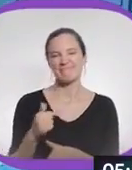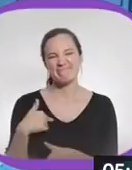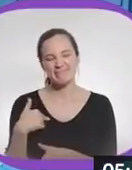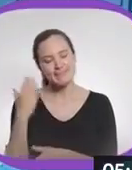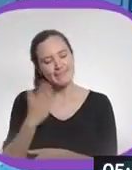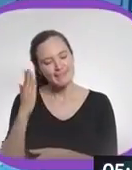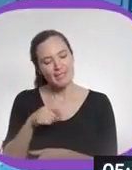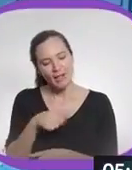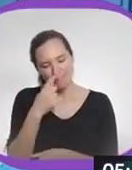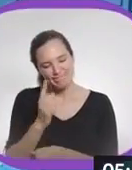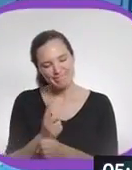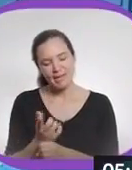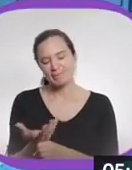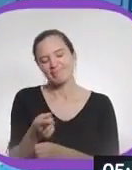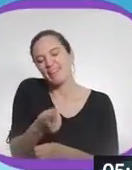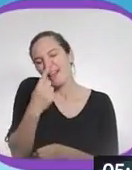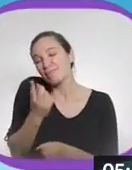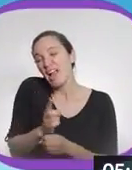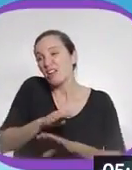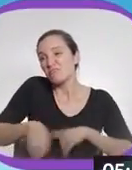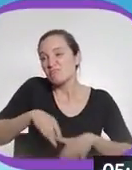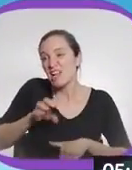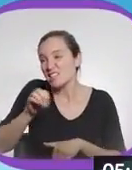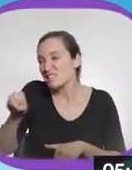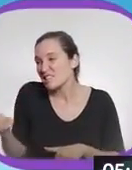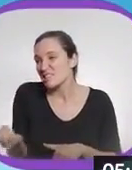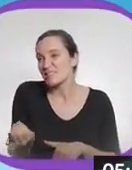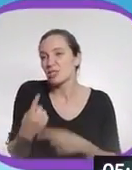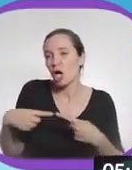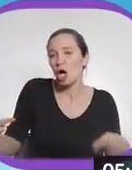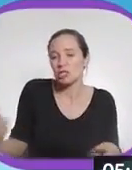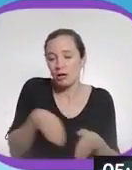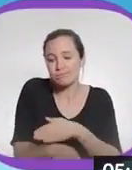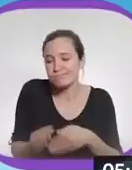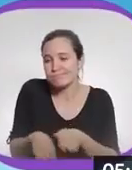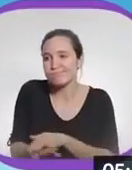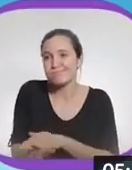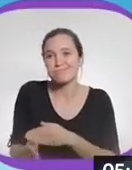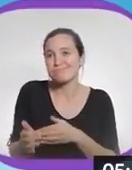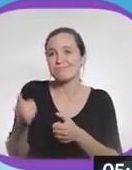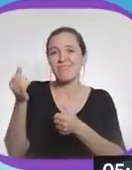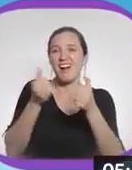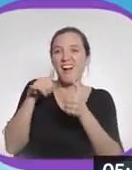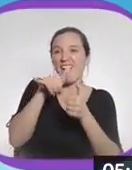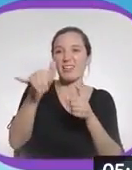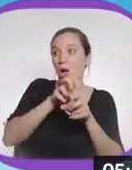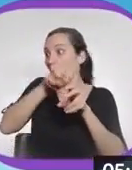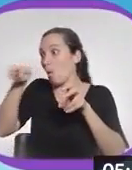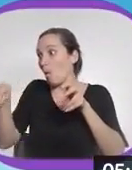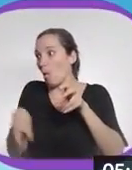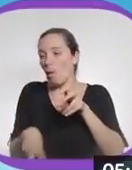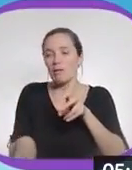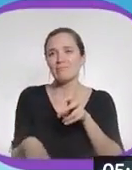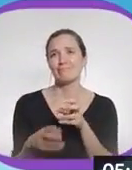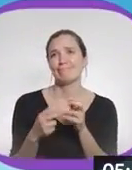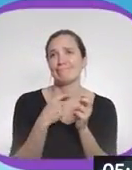duro con Sparky. Solo hacía cosas de perro. Cavar, morder, enterrar cosas, saltar de un avión estrellándose con el último paracaídas.